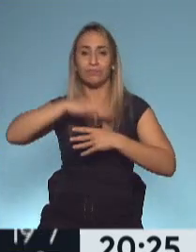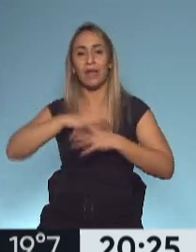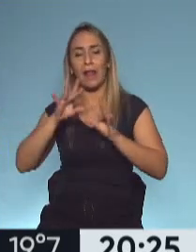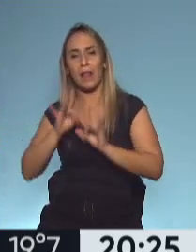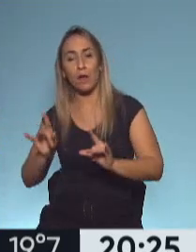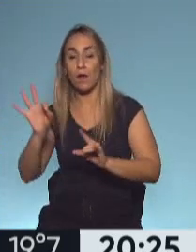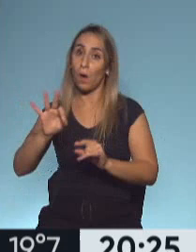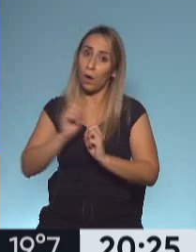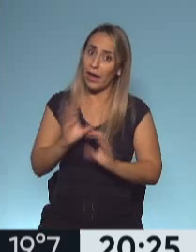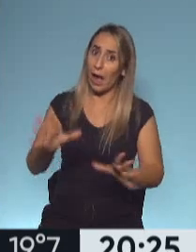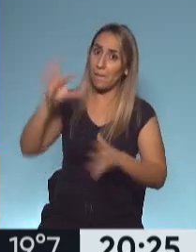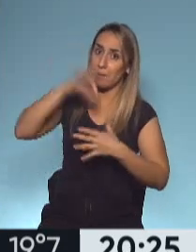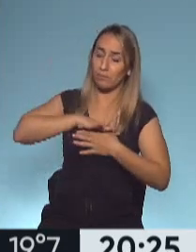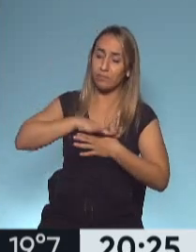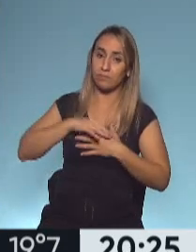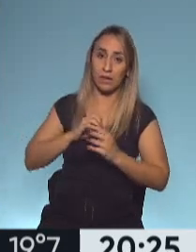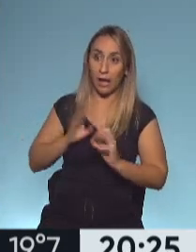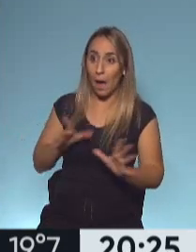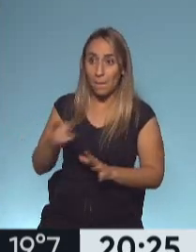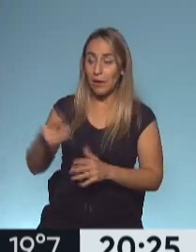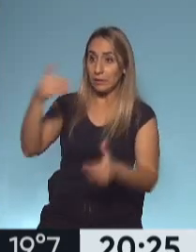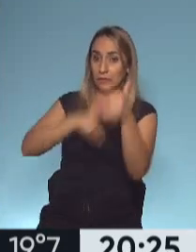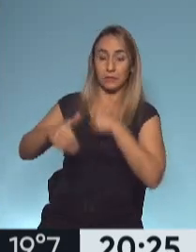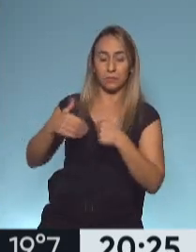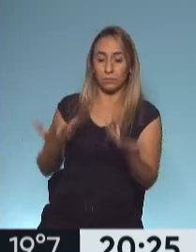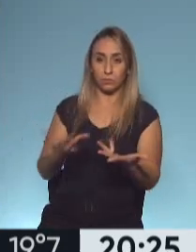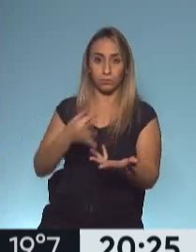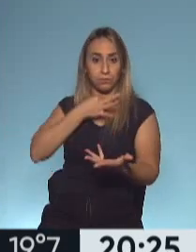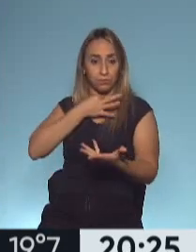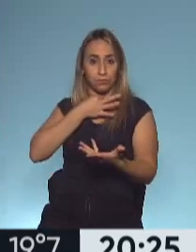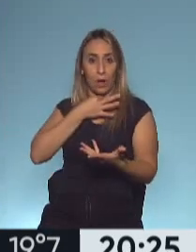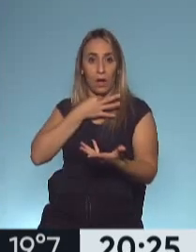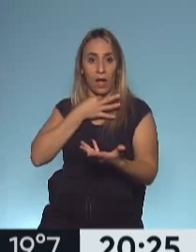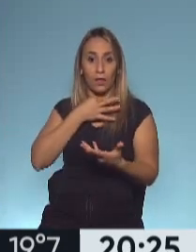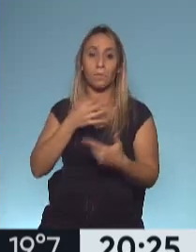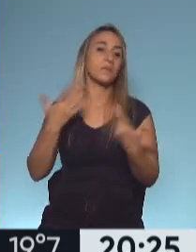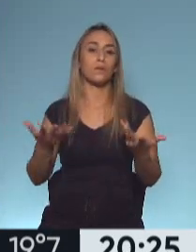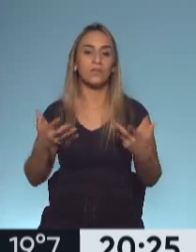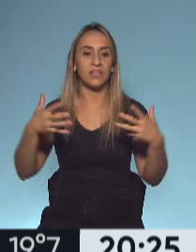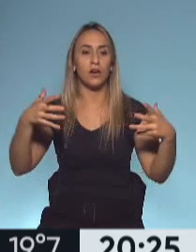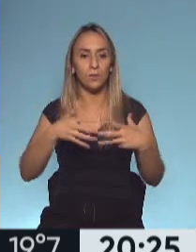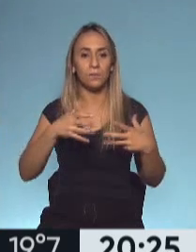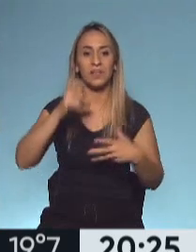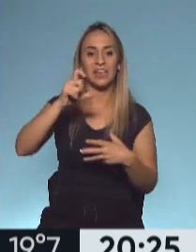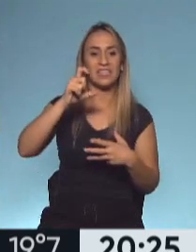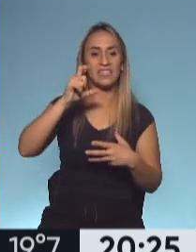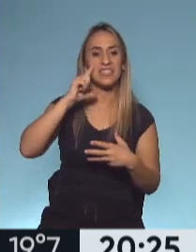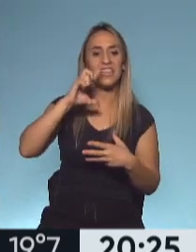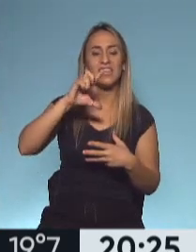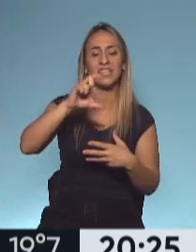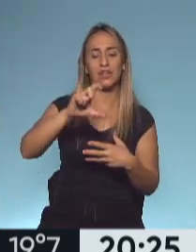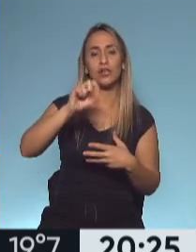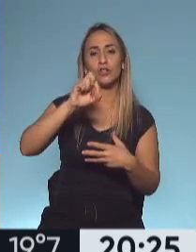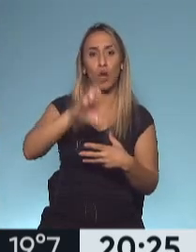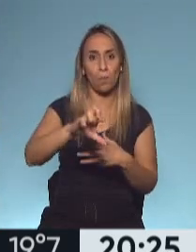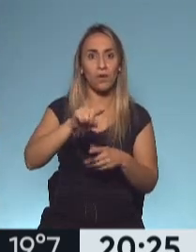cuadros graves. Es por eso que desde SICOP estamos advirtiendo la imperiosa necesidad